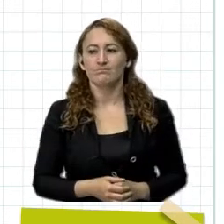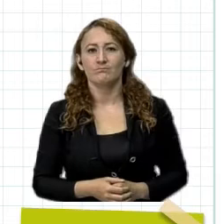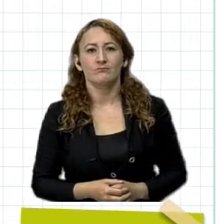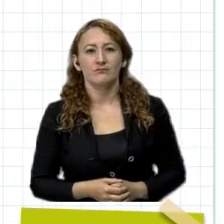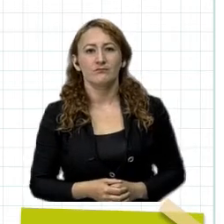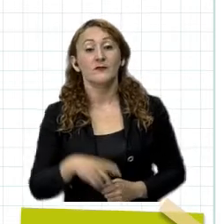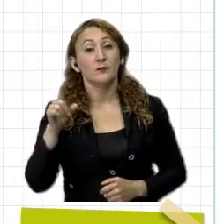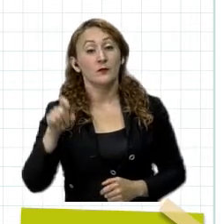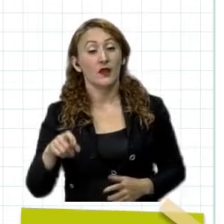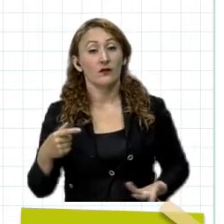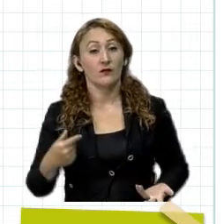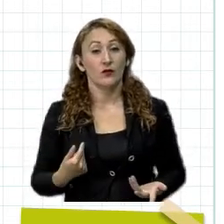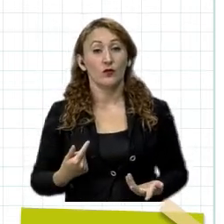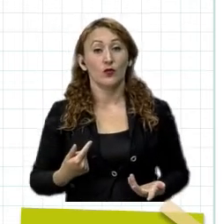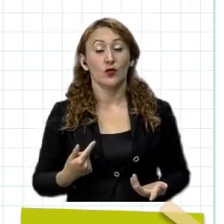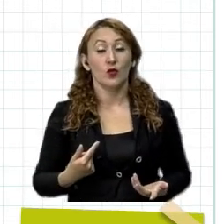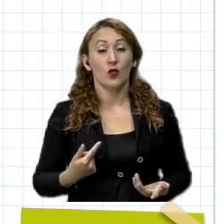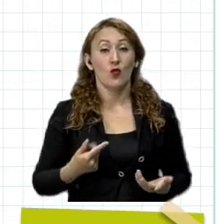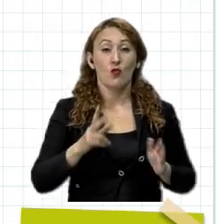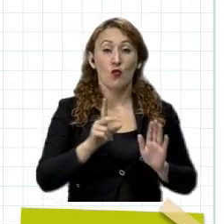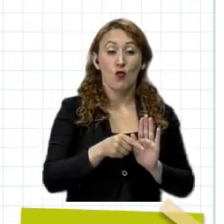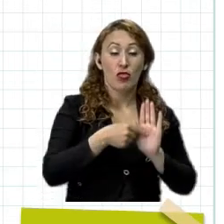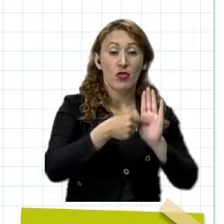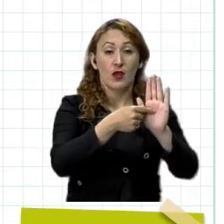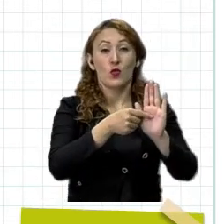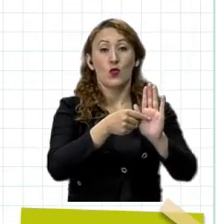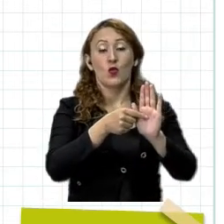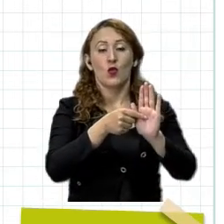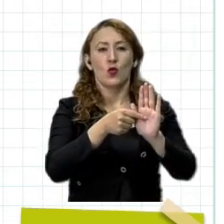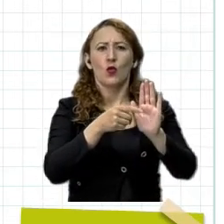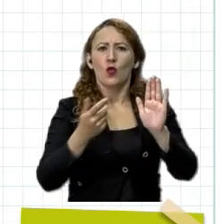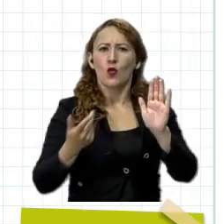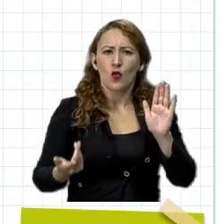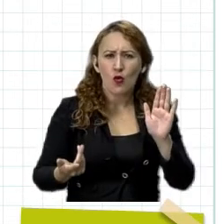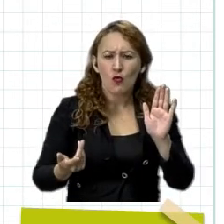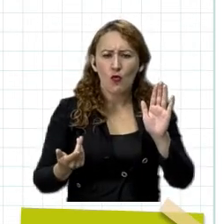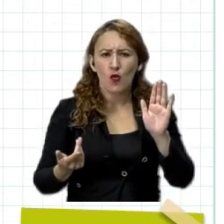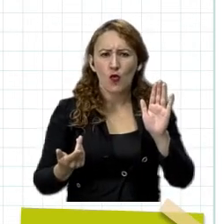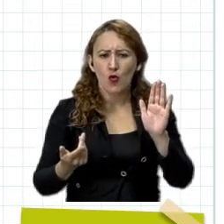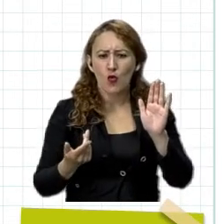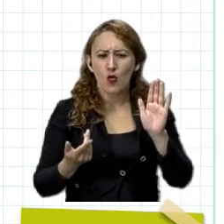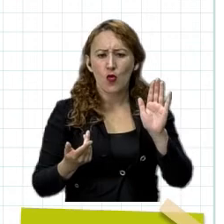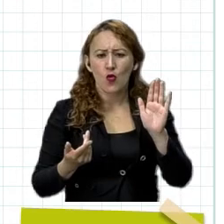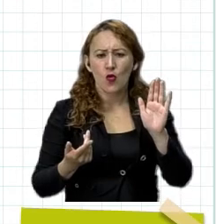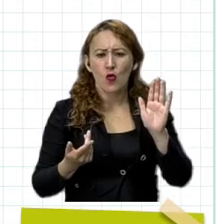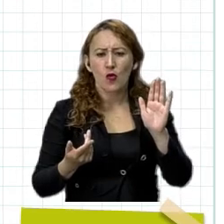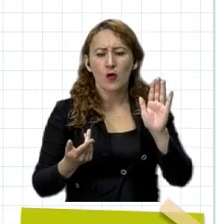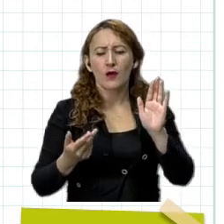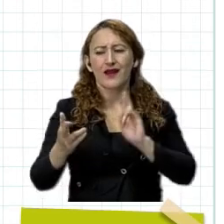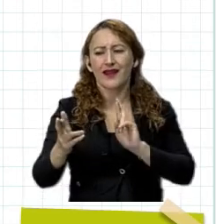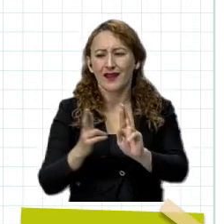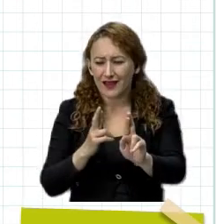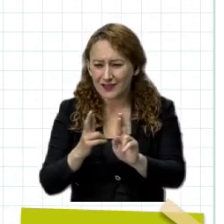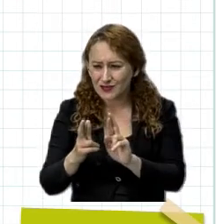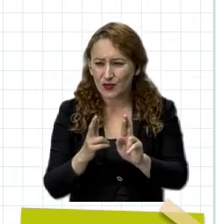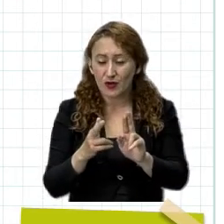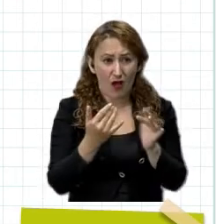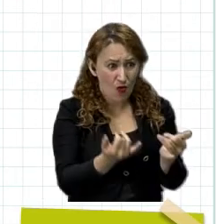de un modelo equivalente a un modelo justamente que podríamos llamar relacional,